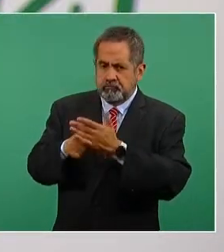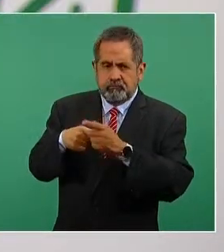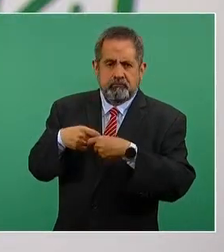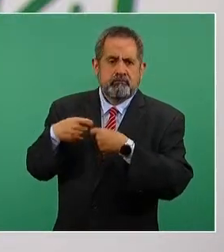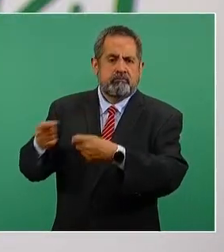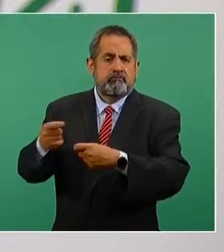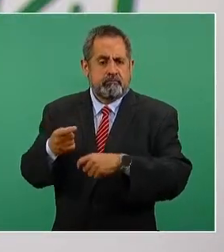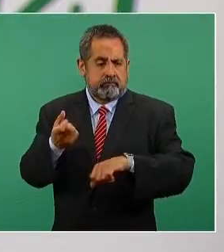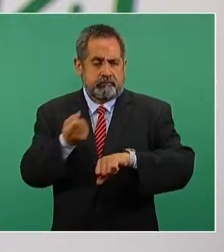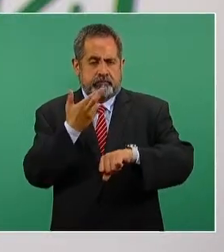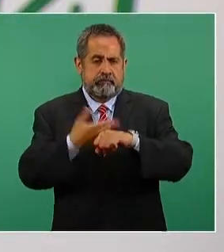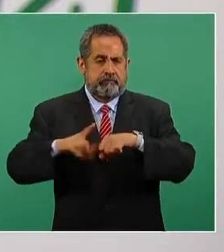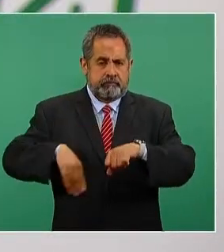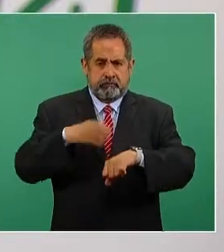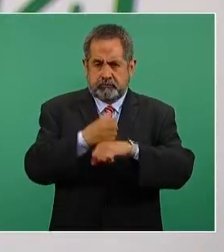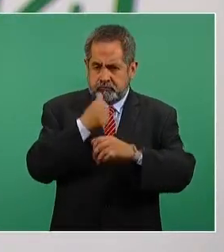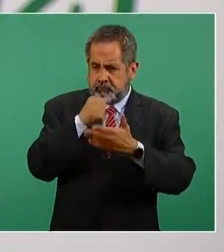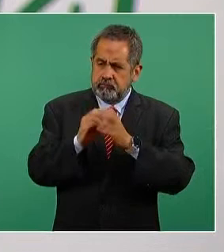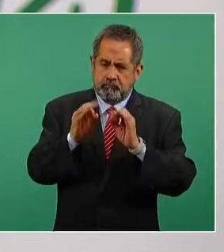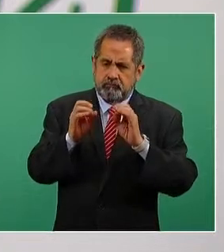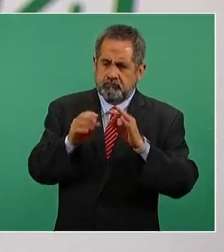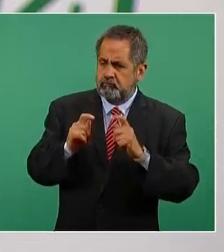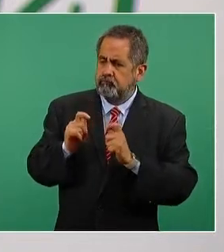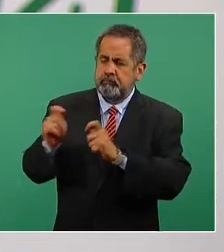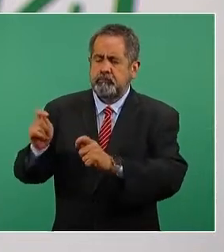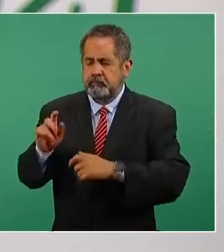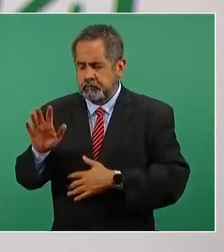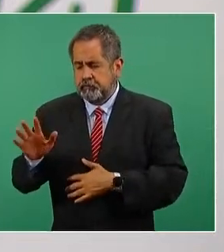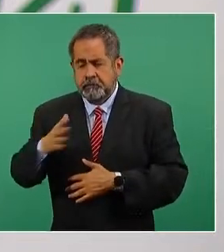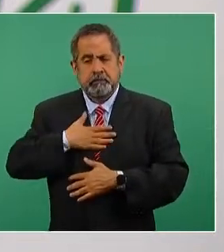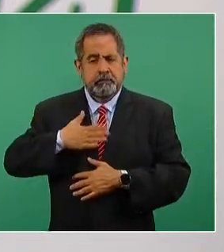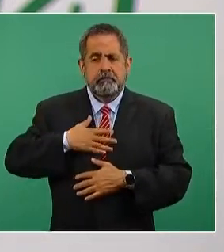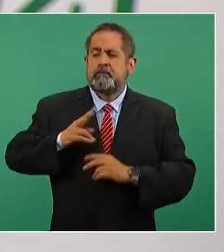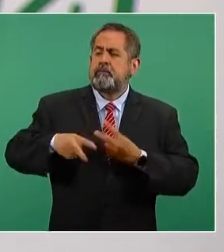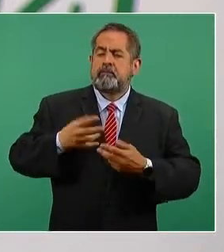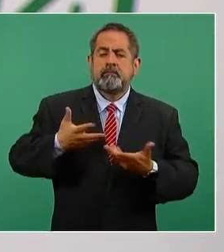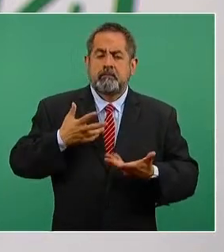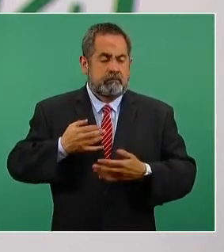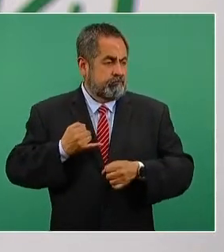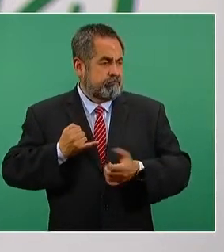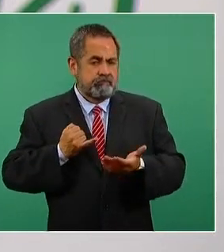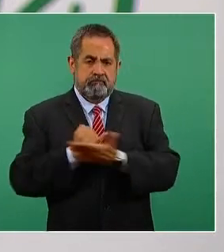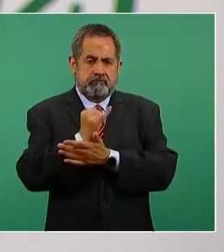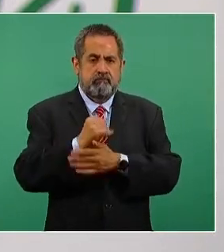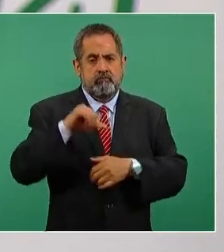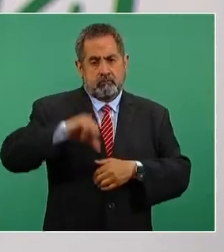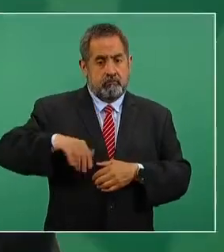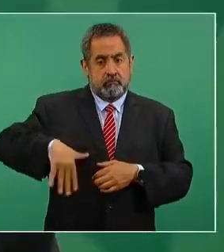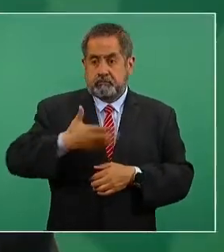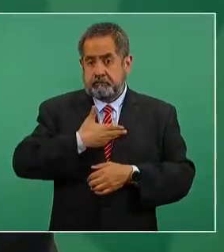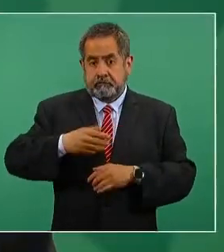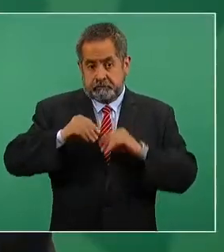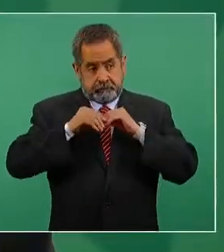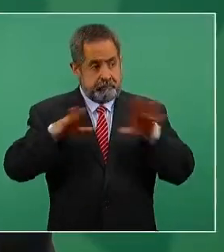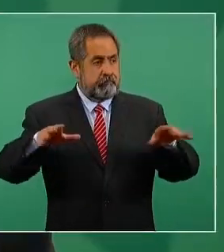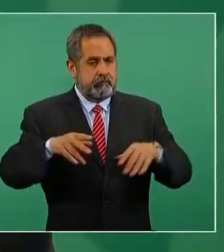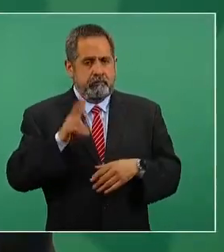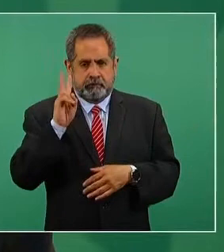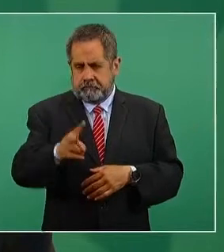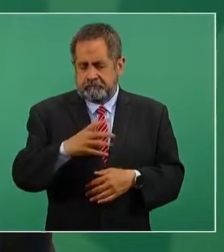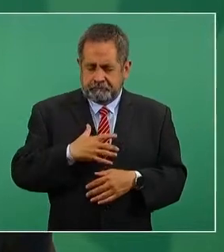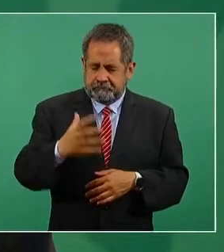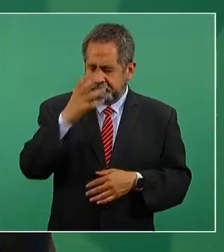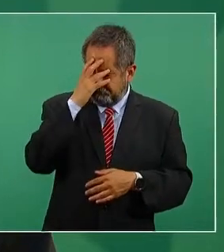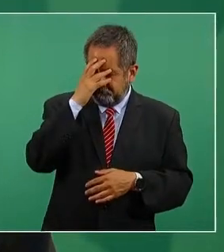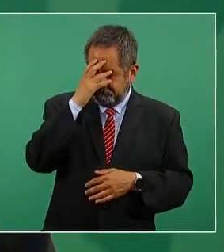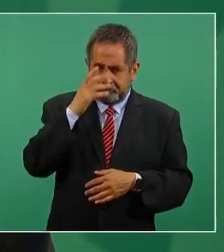de Gobernación, para empezar, la postura del gobierno mexicano que hoy da a conocer el presidente, la indignación la